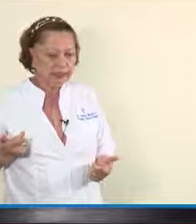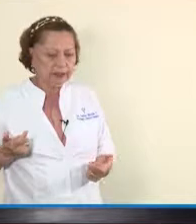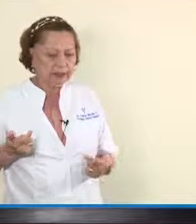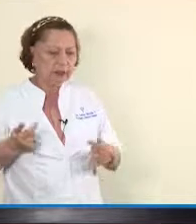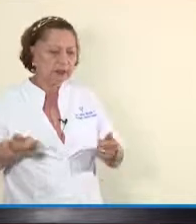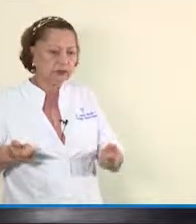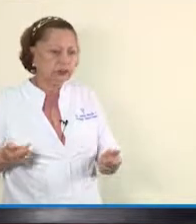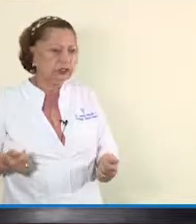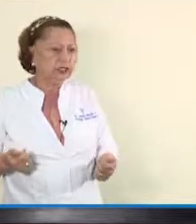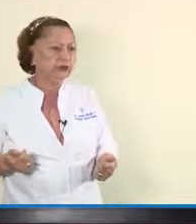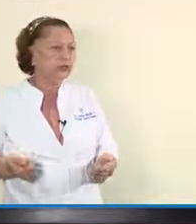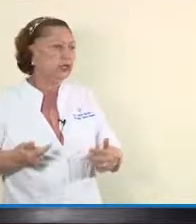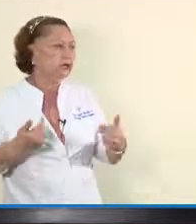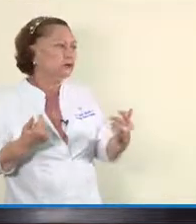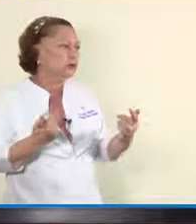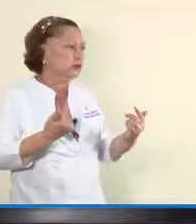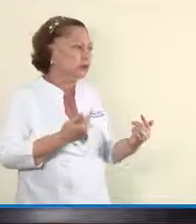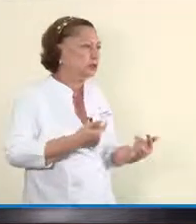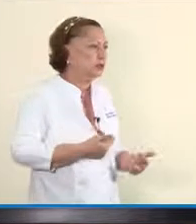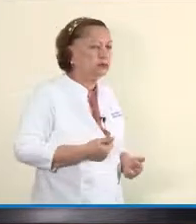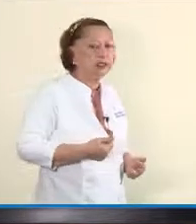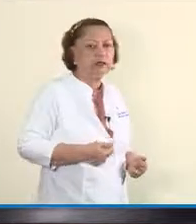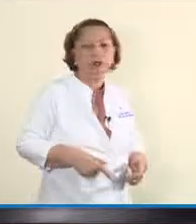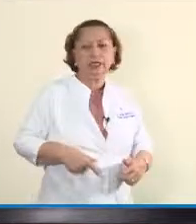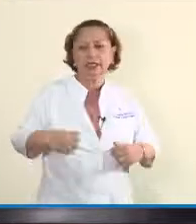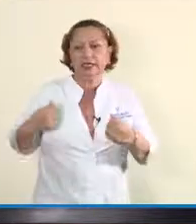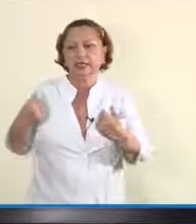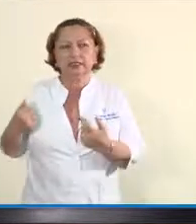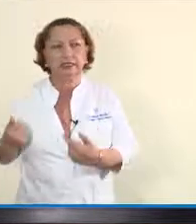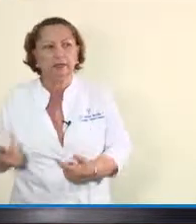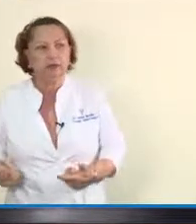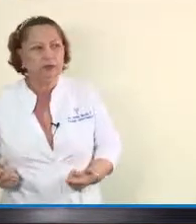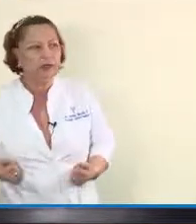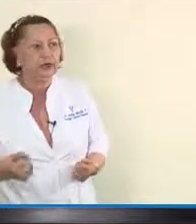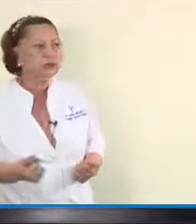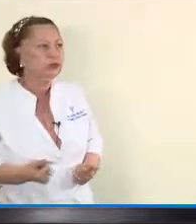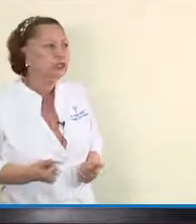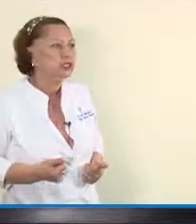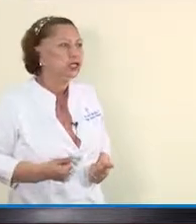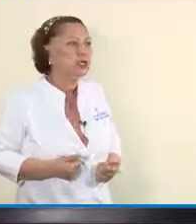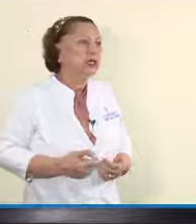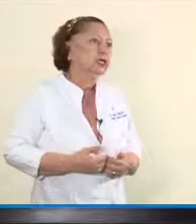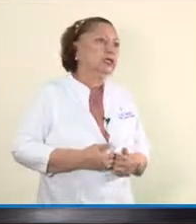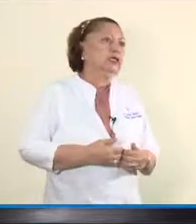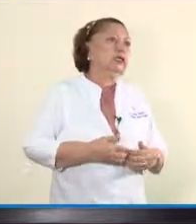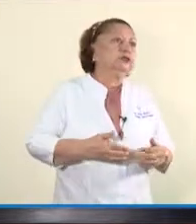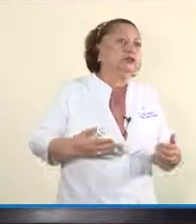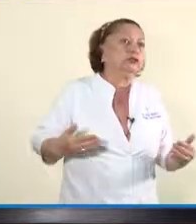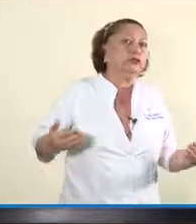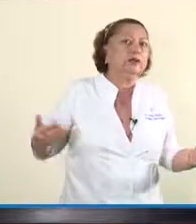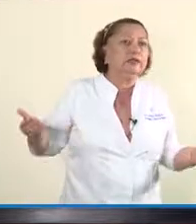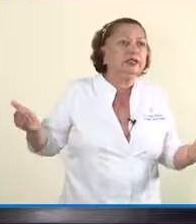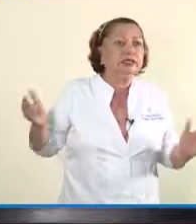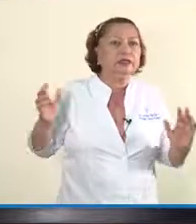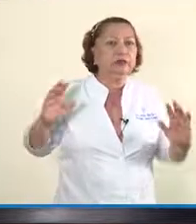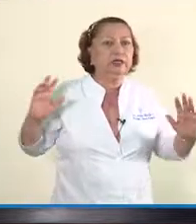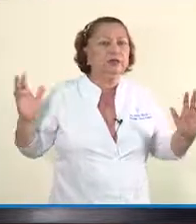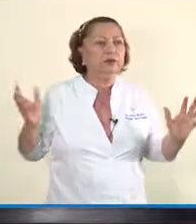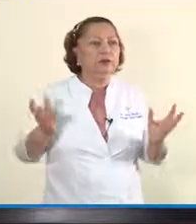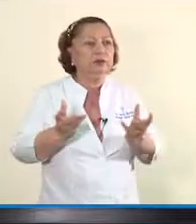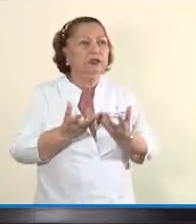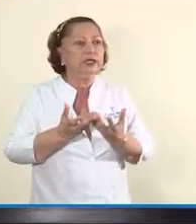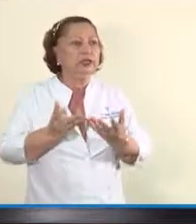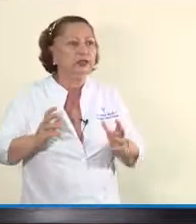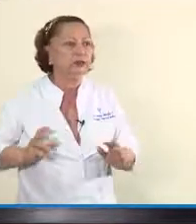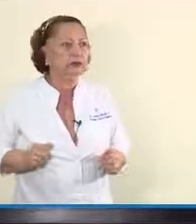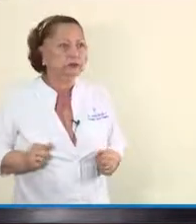¿Por qué? Porque somos seres humanos, vivimos en una sociedad, estamos en una comunidad y entonces solamente que